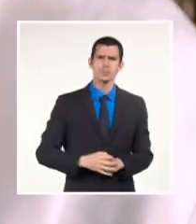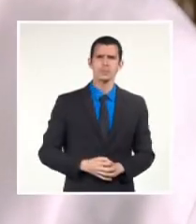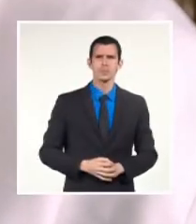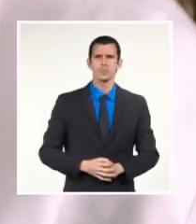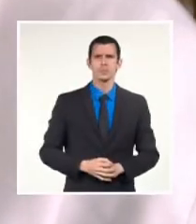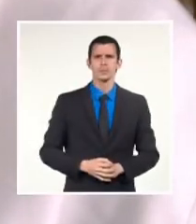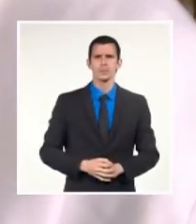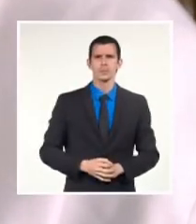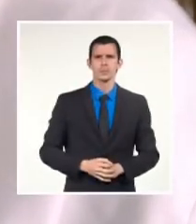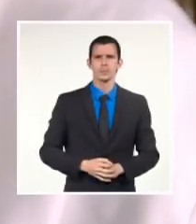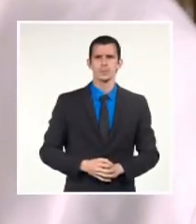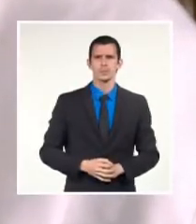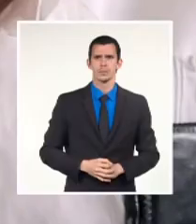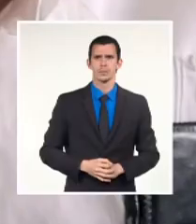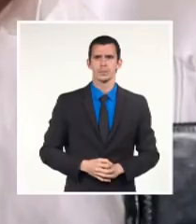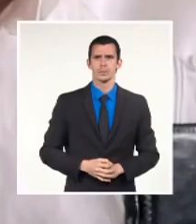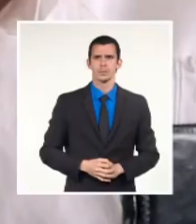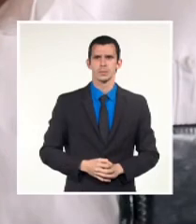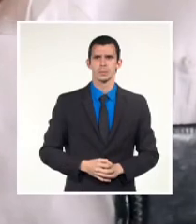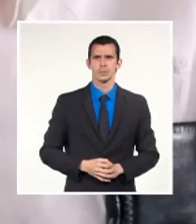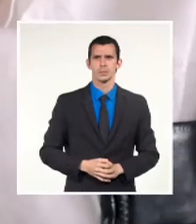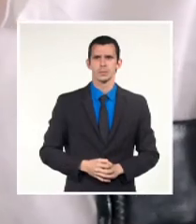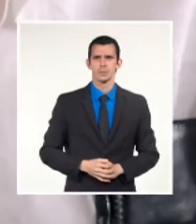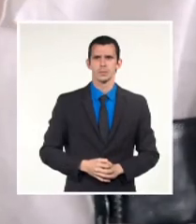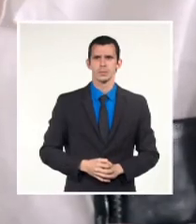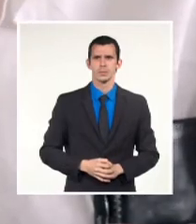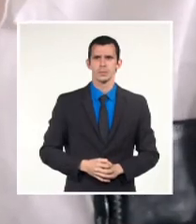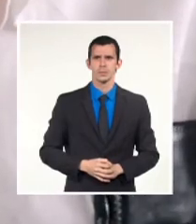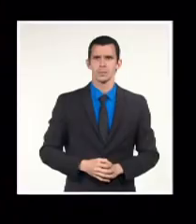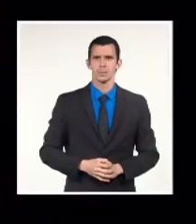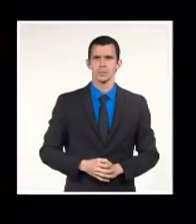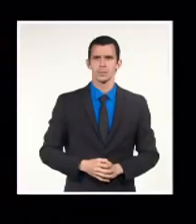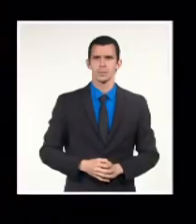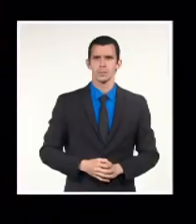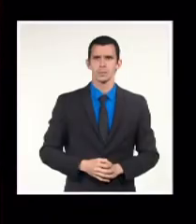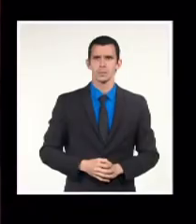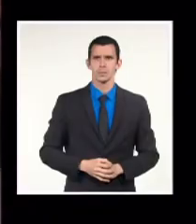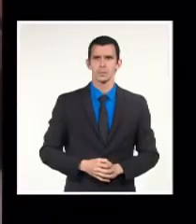Ahí estuve 18 meses, gracias a unos abogados